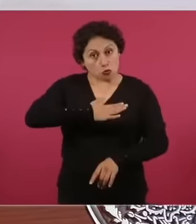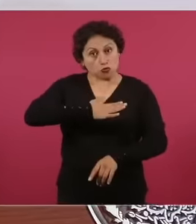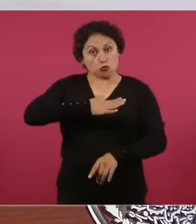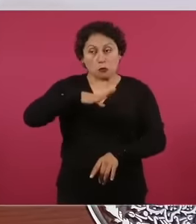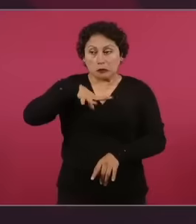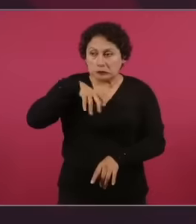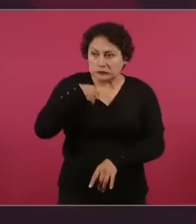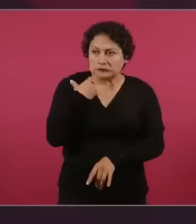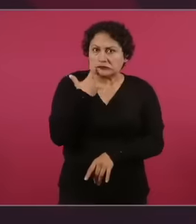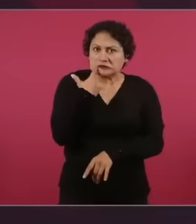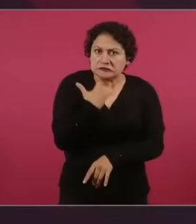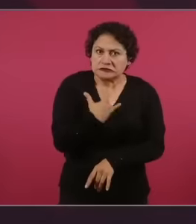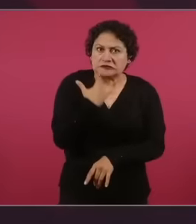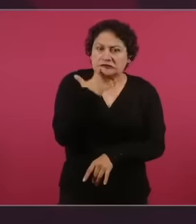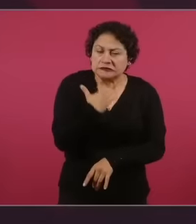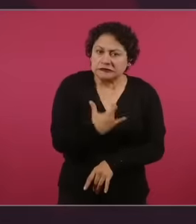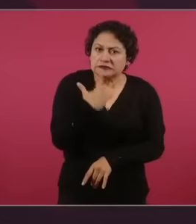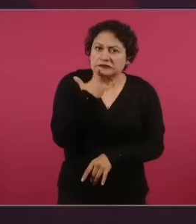claudicar.